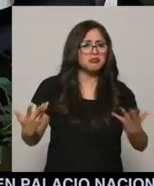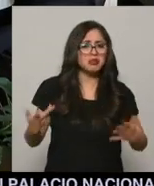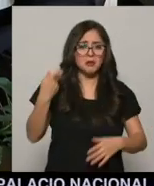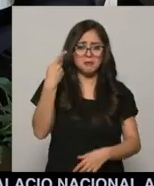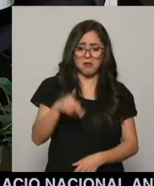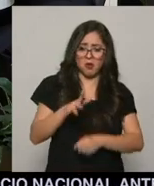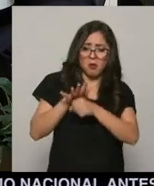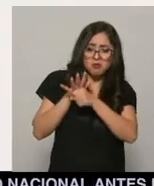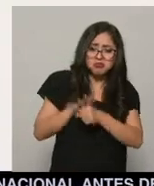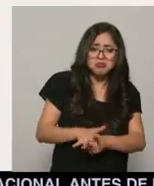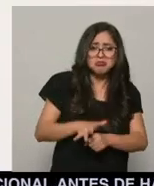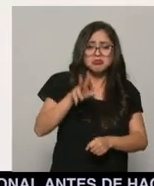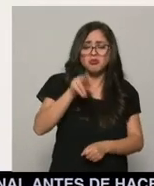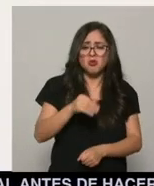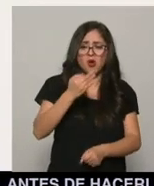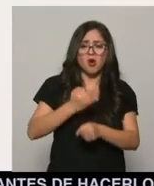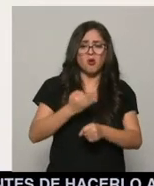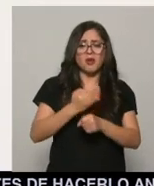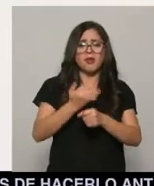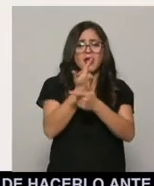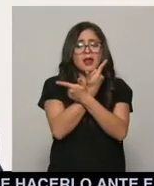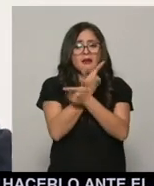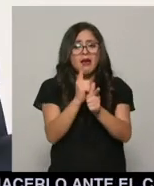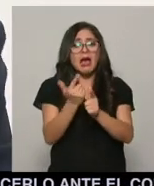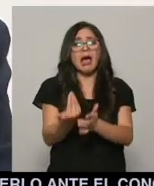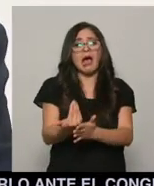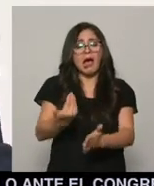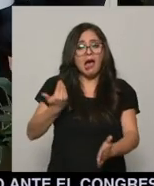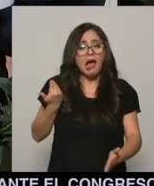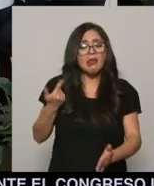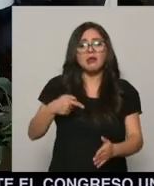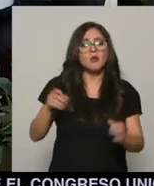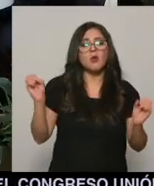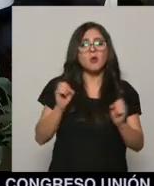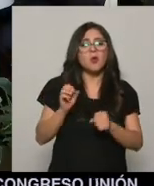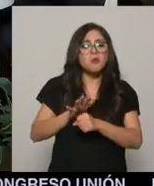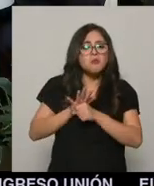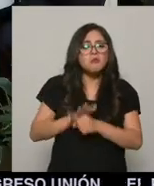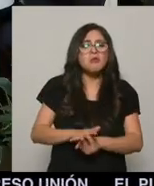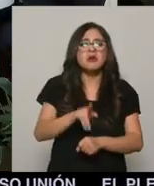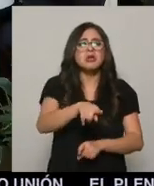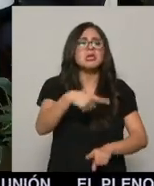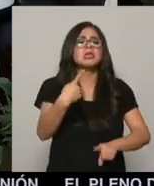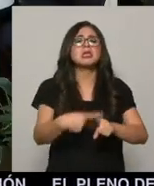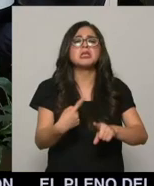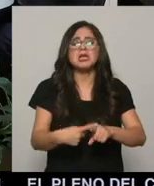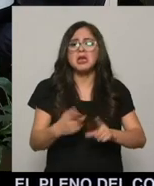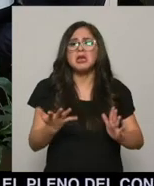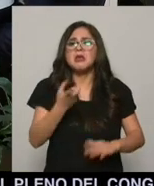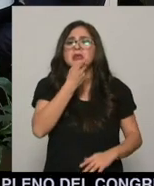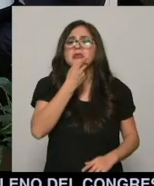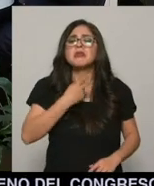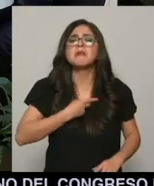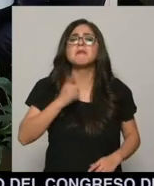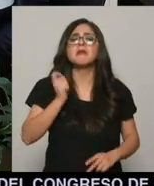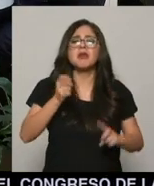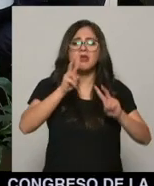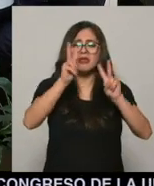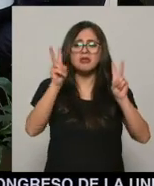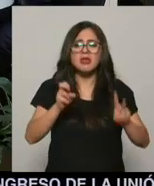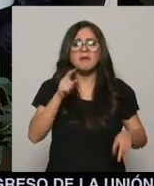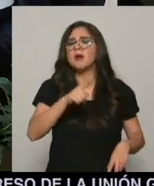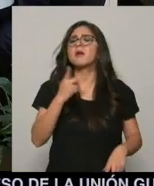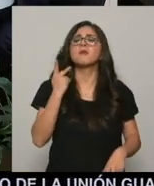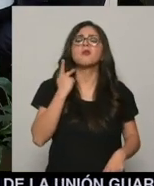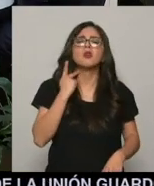libertad. Antes había represión, ahora ya no hay represión. Díganme a quién han reprimido políticamente. Entonces,